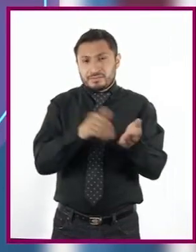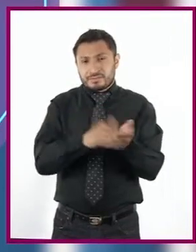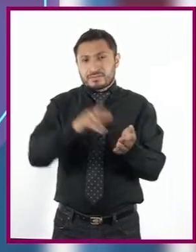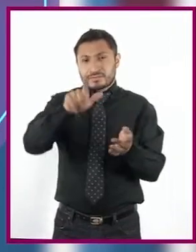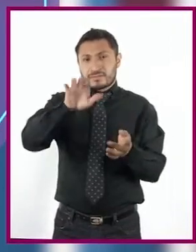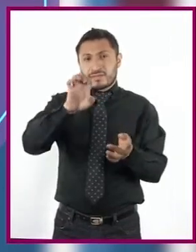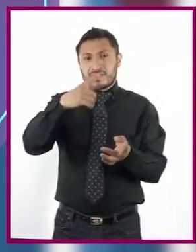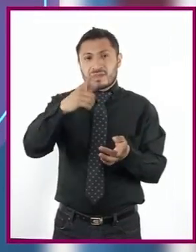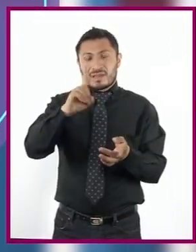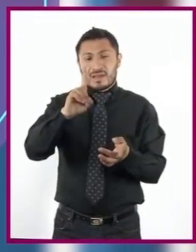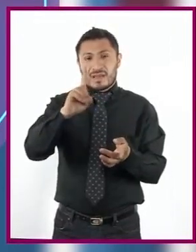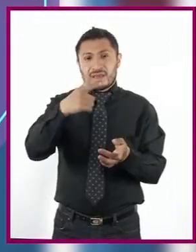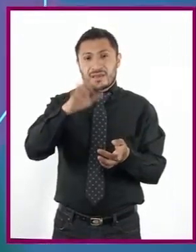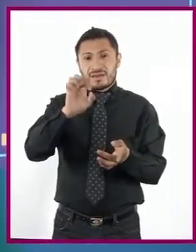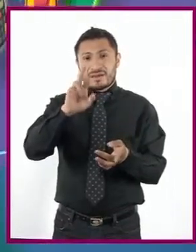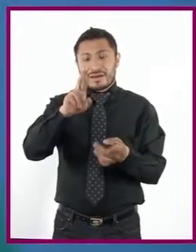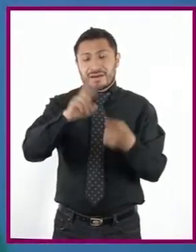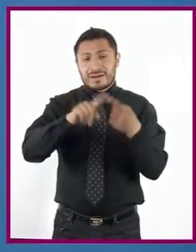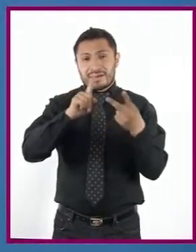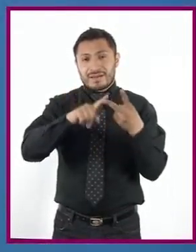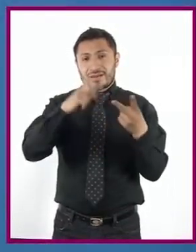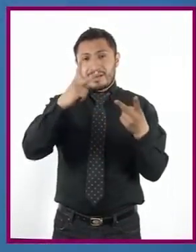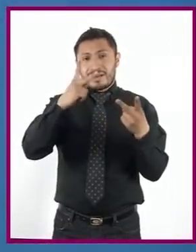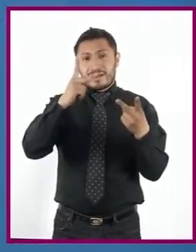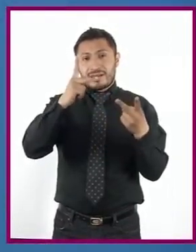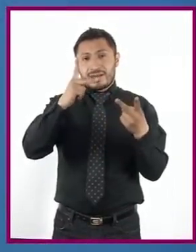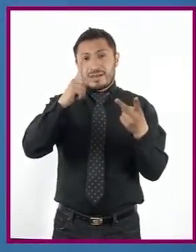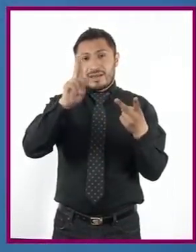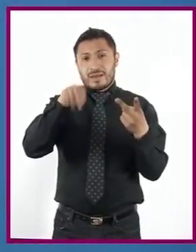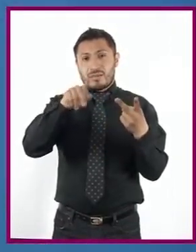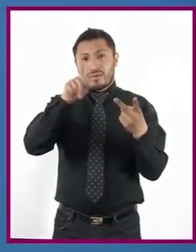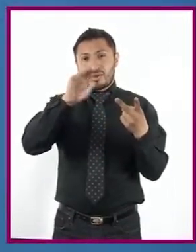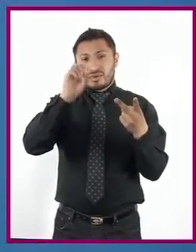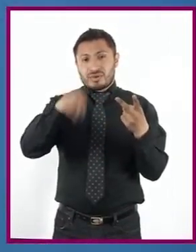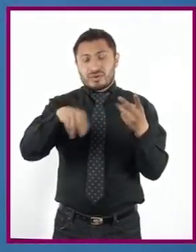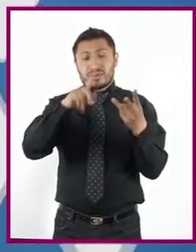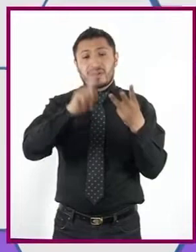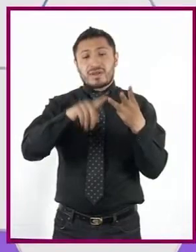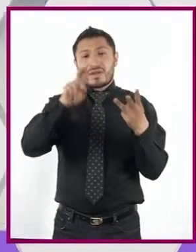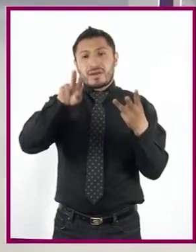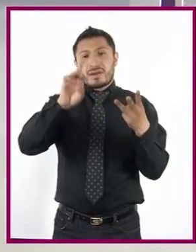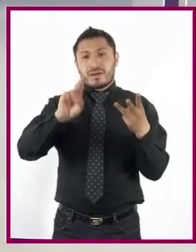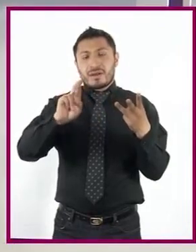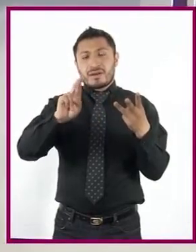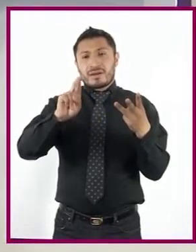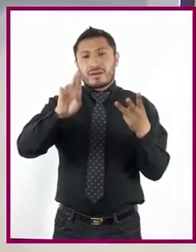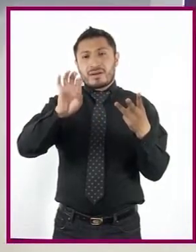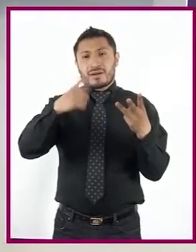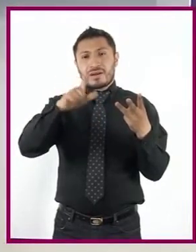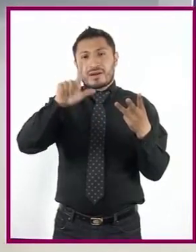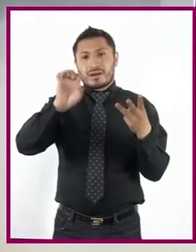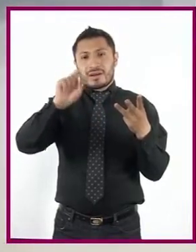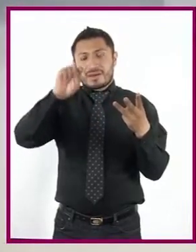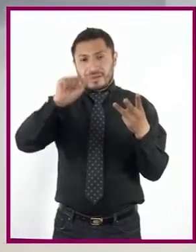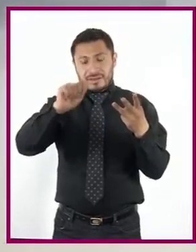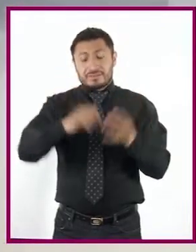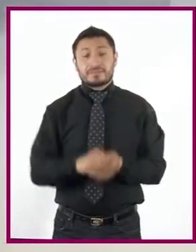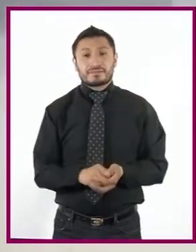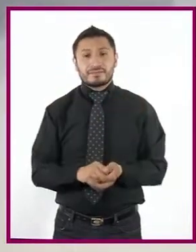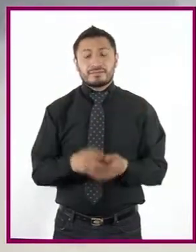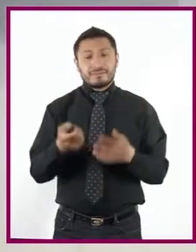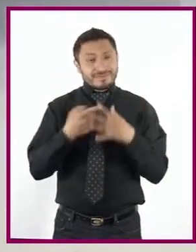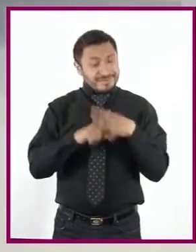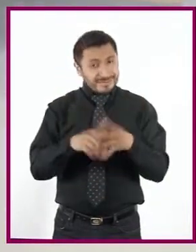Ledger, punzón y regleta. ¿Listas y listos? ¡Comenzamos! Hemos estudiado que la